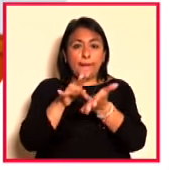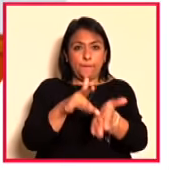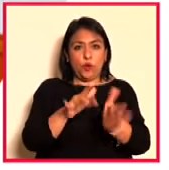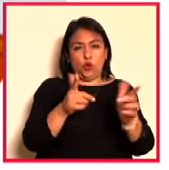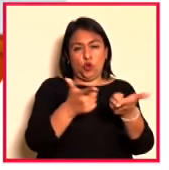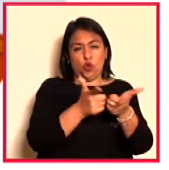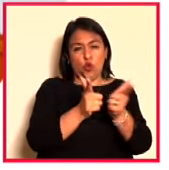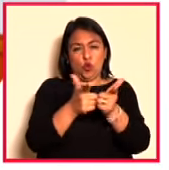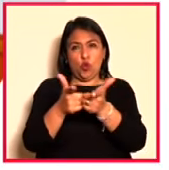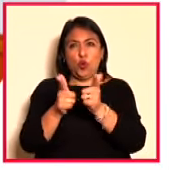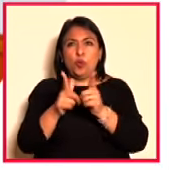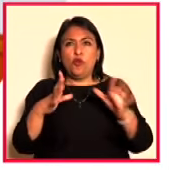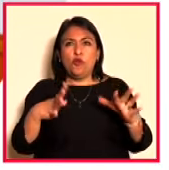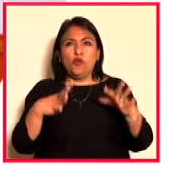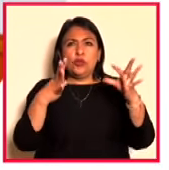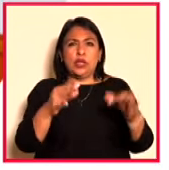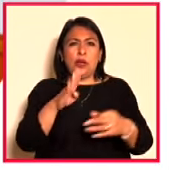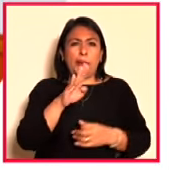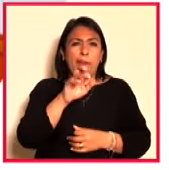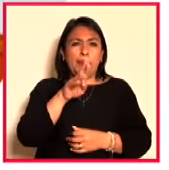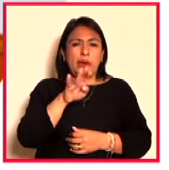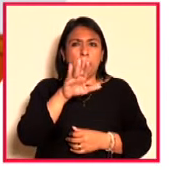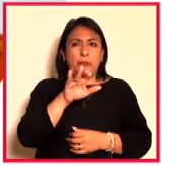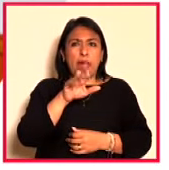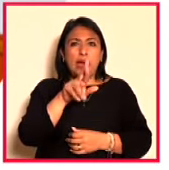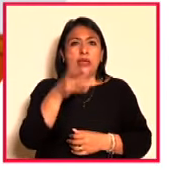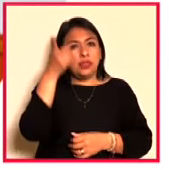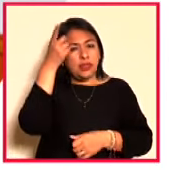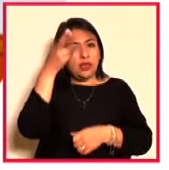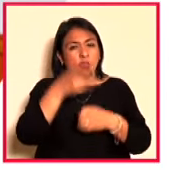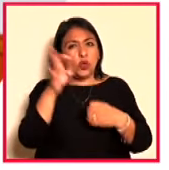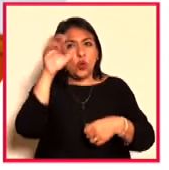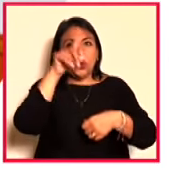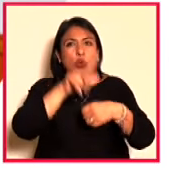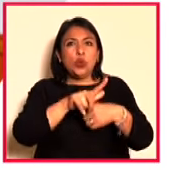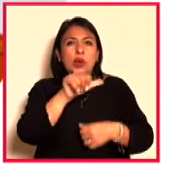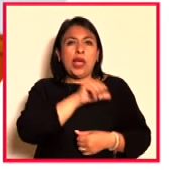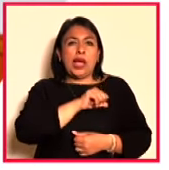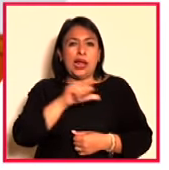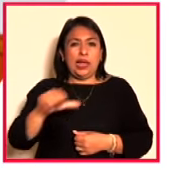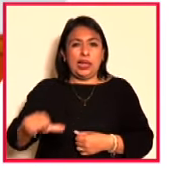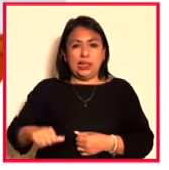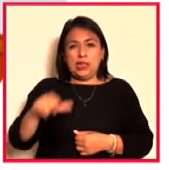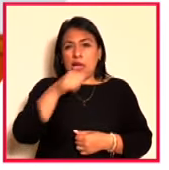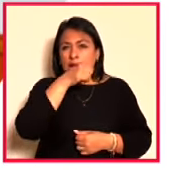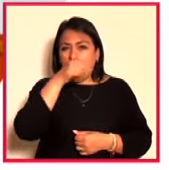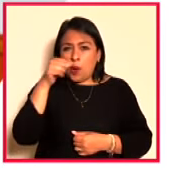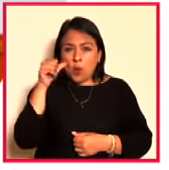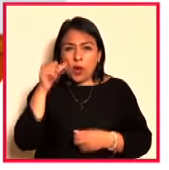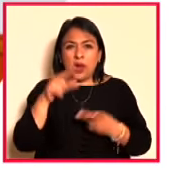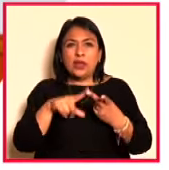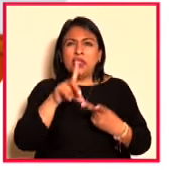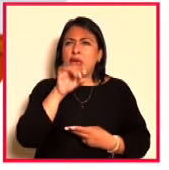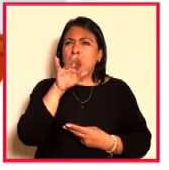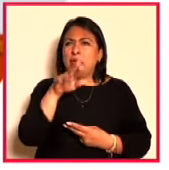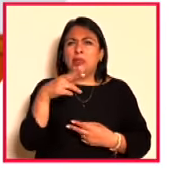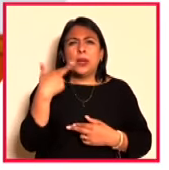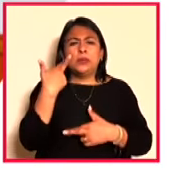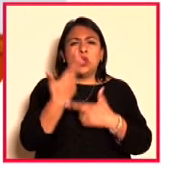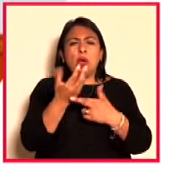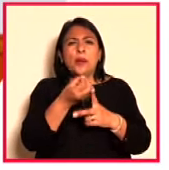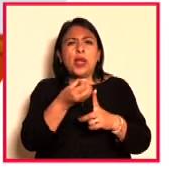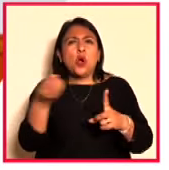de la Fundación Barba Barley, la Dirección de Cultura de la Alcaldía Benito Juárez y del Circo de Mente. Es organizado por el Laboratorio de